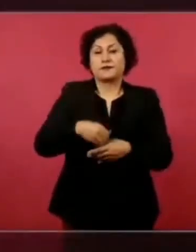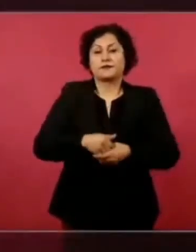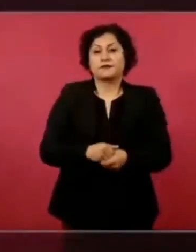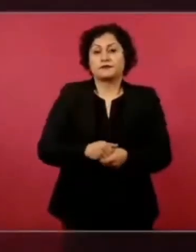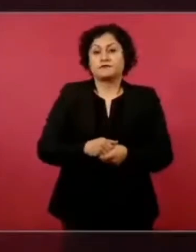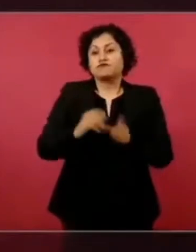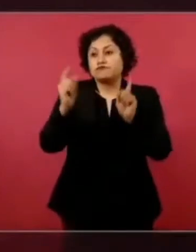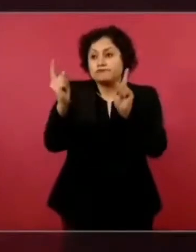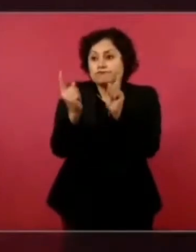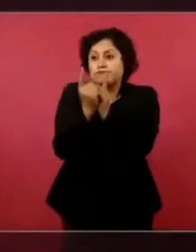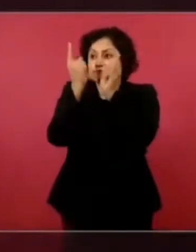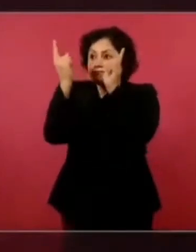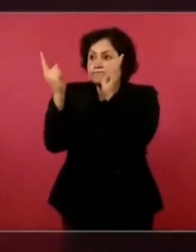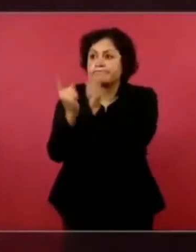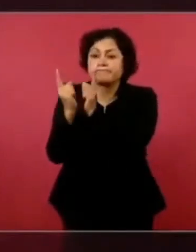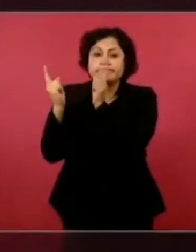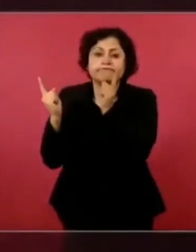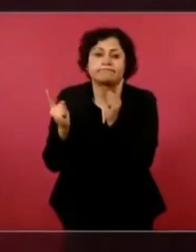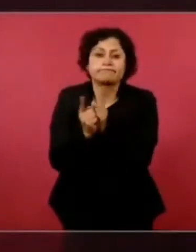encontrar,